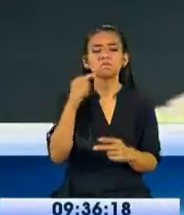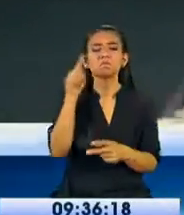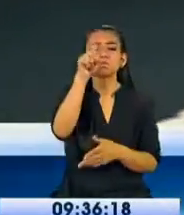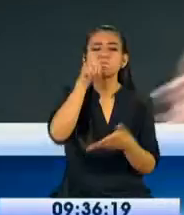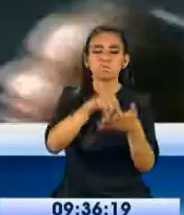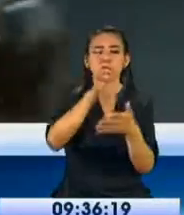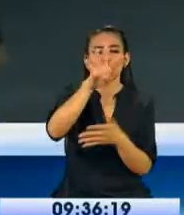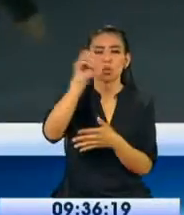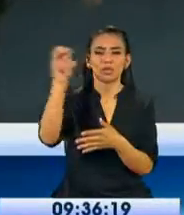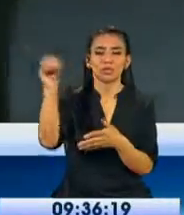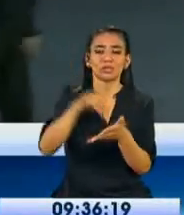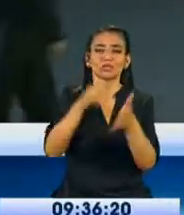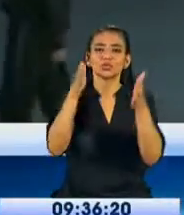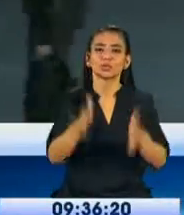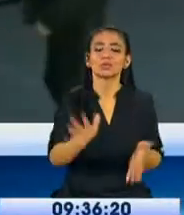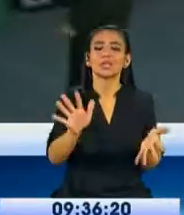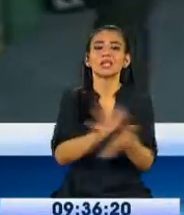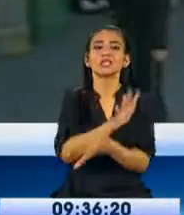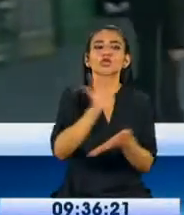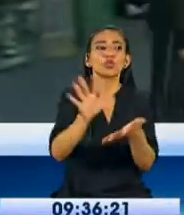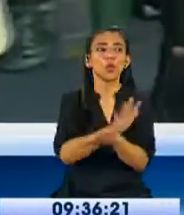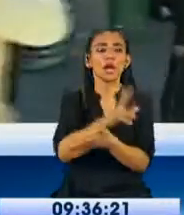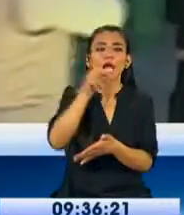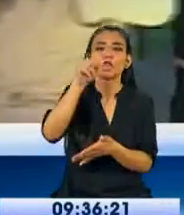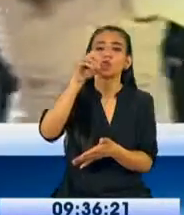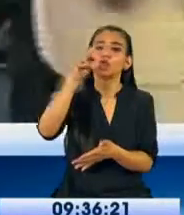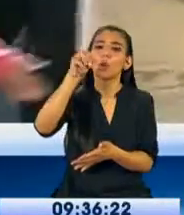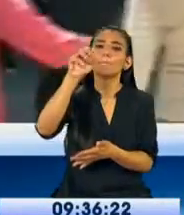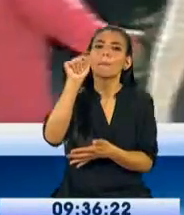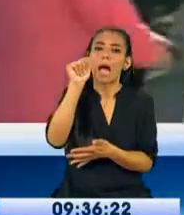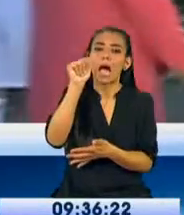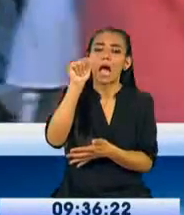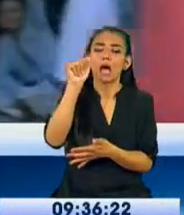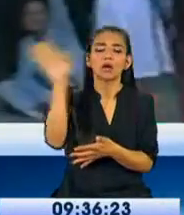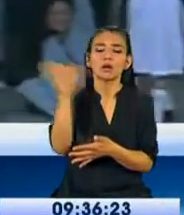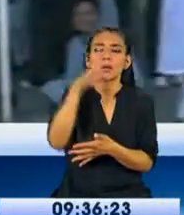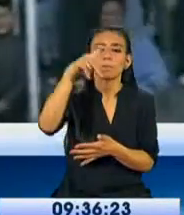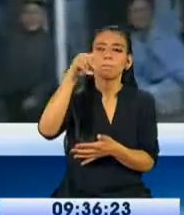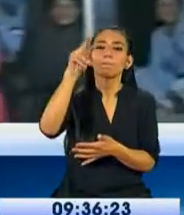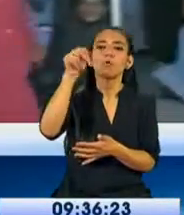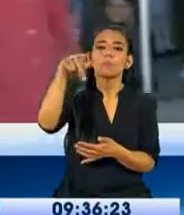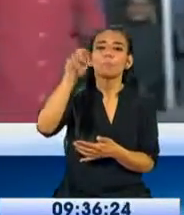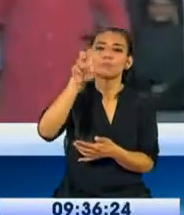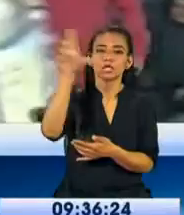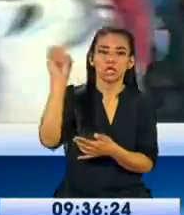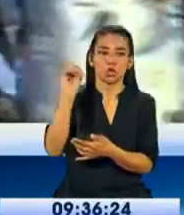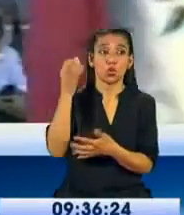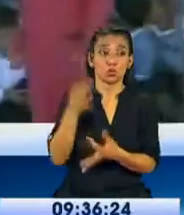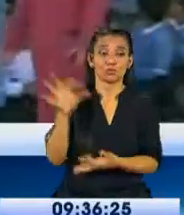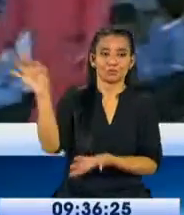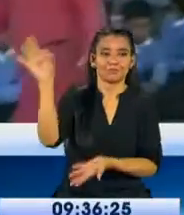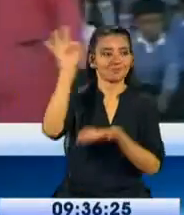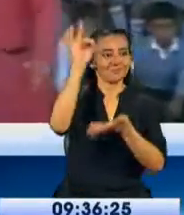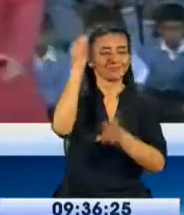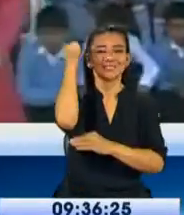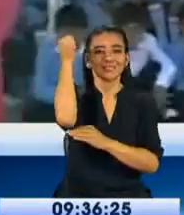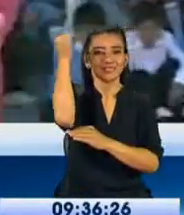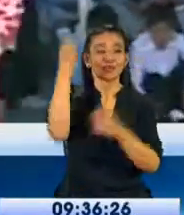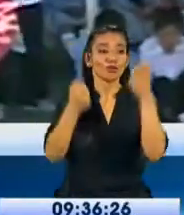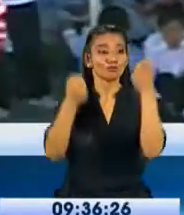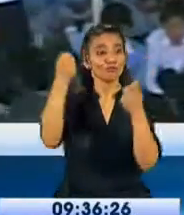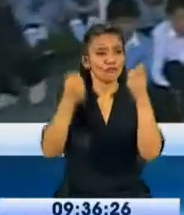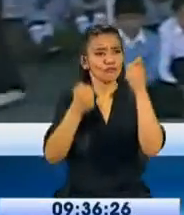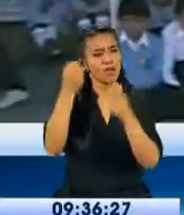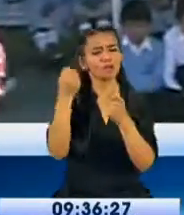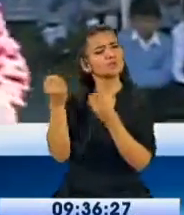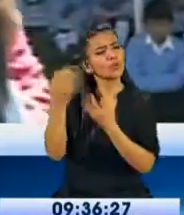1.400 estudiantes de la escuela Numa Pompilio Noa, para lo cual estoy con uno de los representantes del sindicato de choferes para que nos cuente